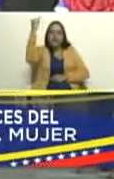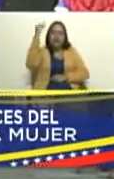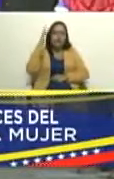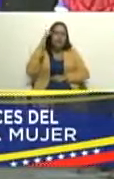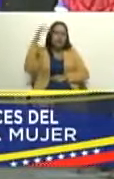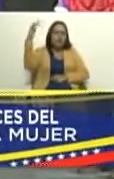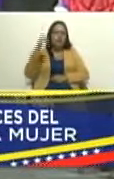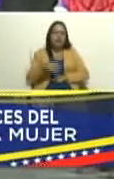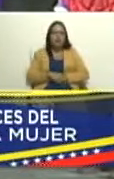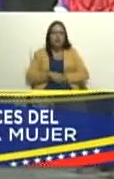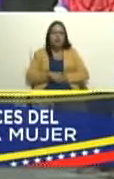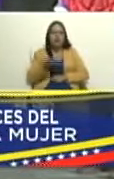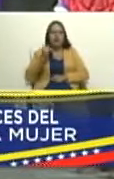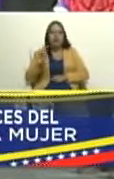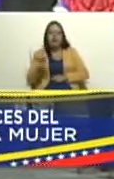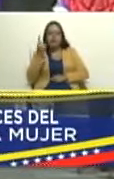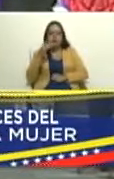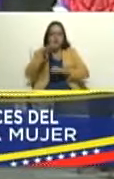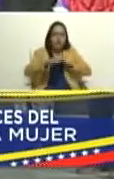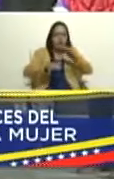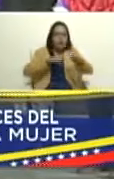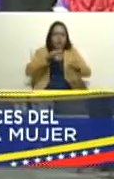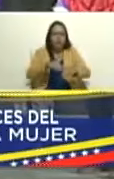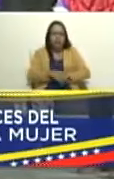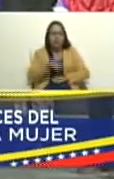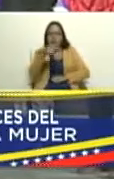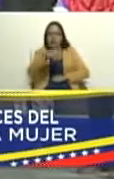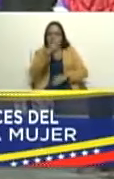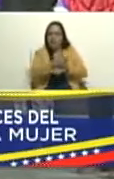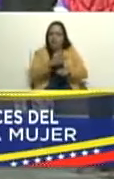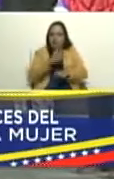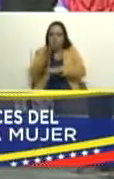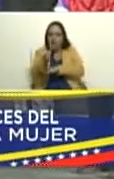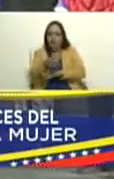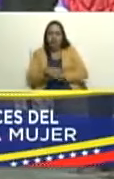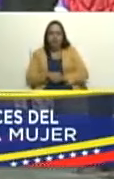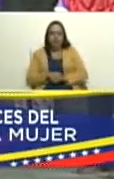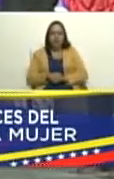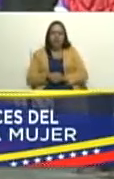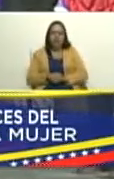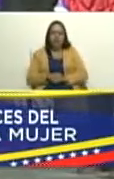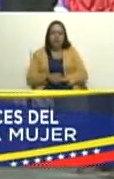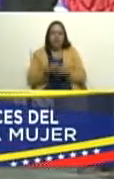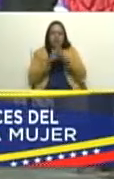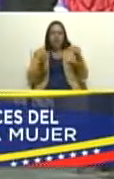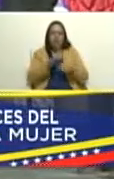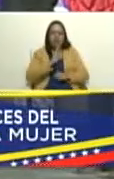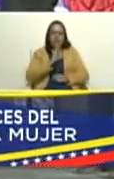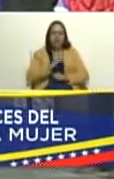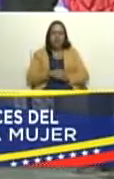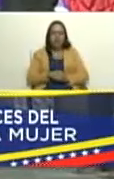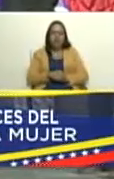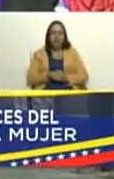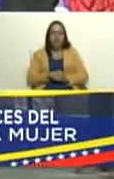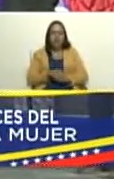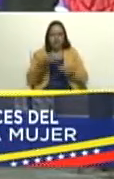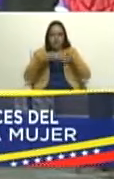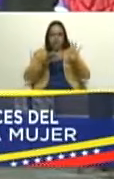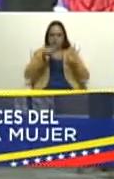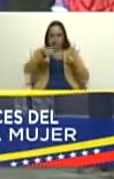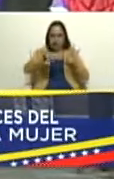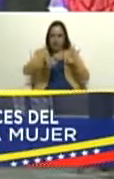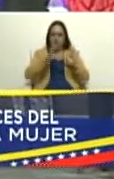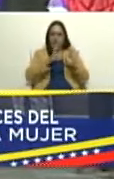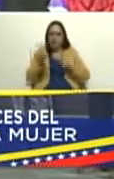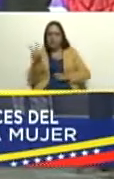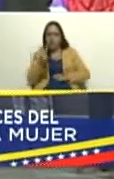sueño, que ha dado los primeros pasos, allí tenemos que llegar. Todos los bancos, en este caso el Banco de Venezuela,